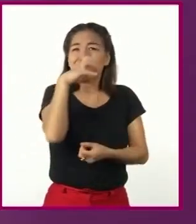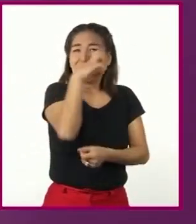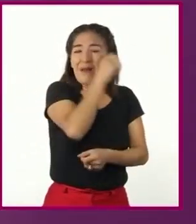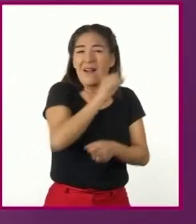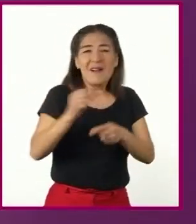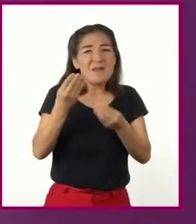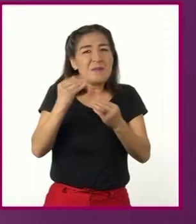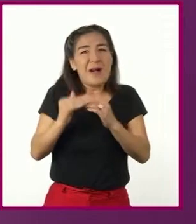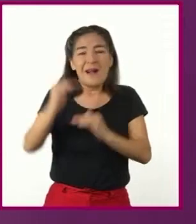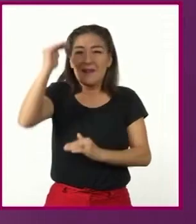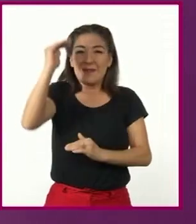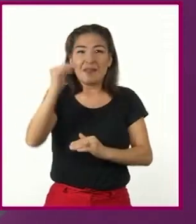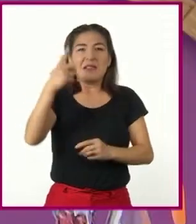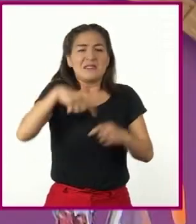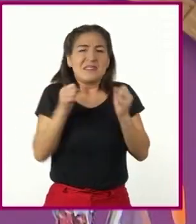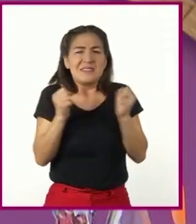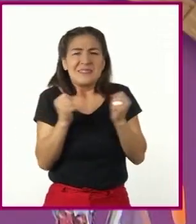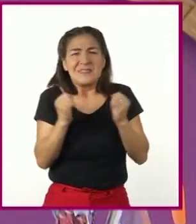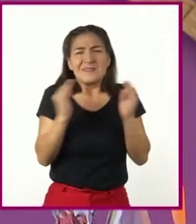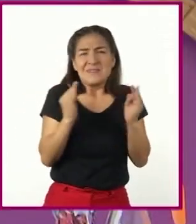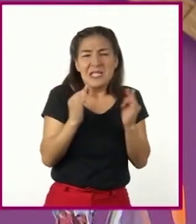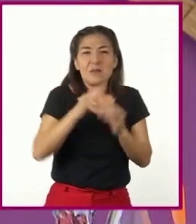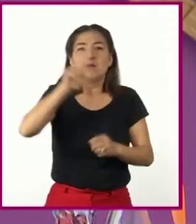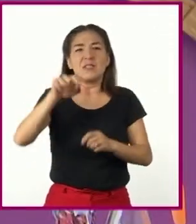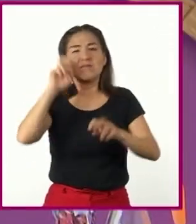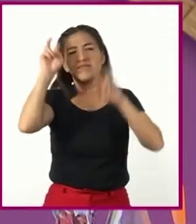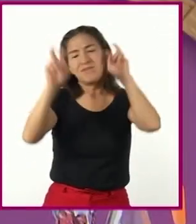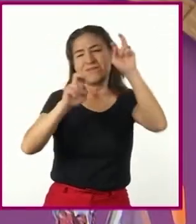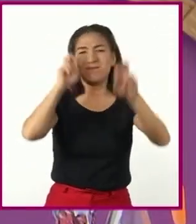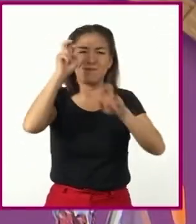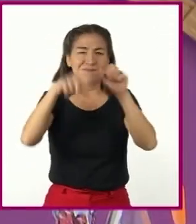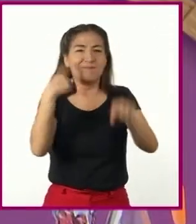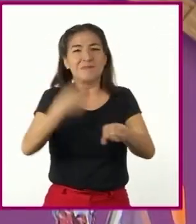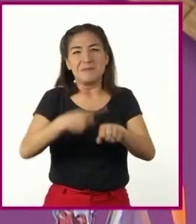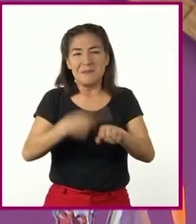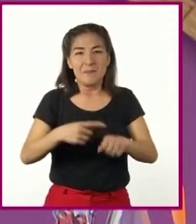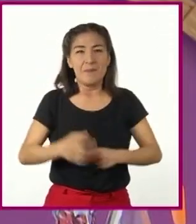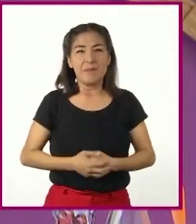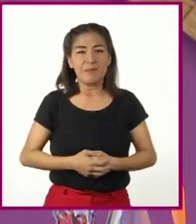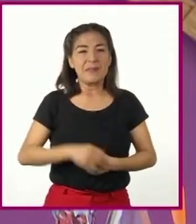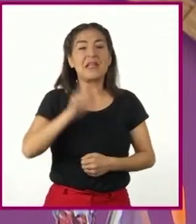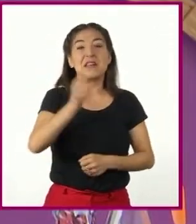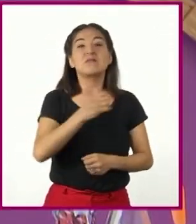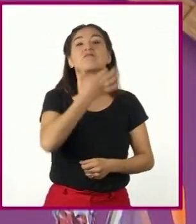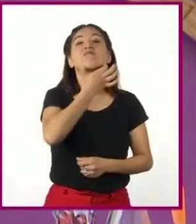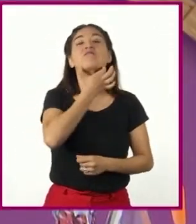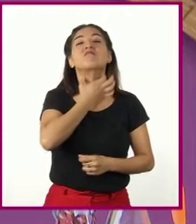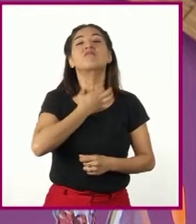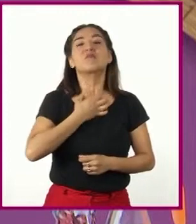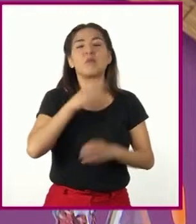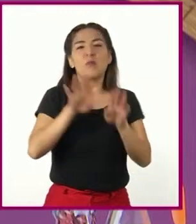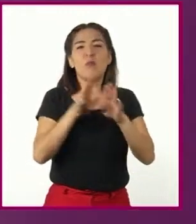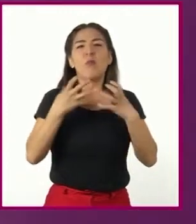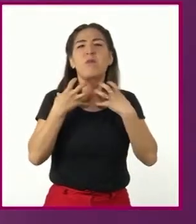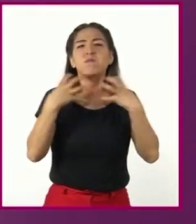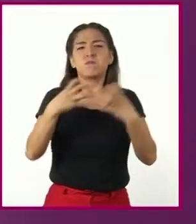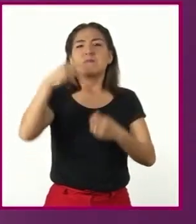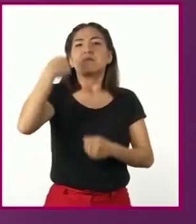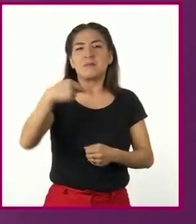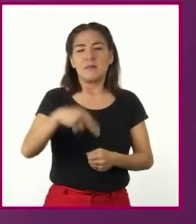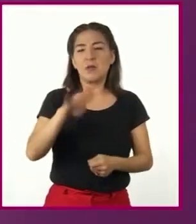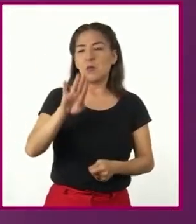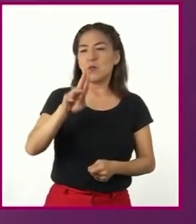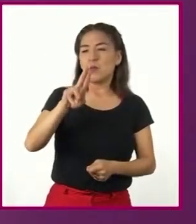provocaban escalofríos, rampas y delirio en los enfermos. El ganglio linfático inflamado recibía el nombre de